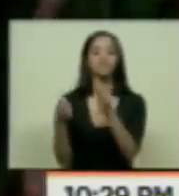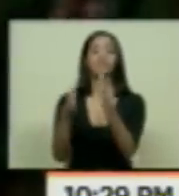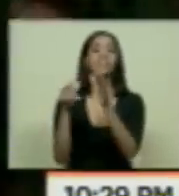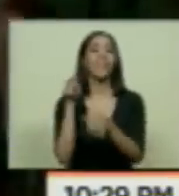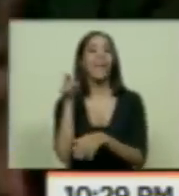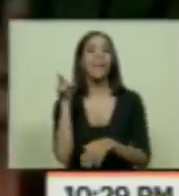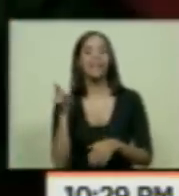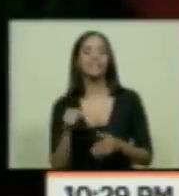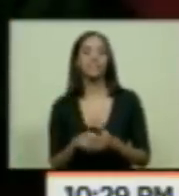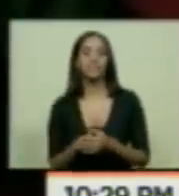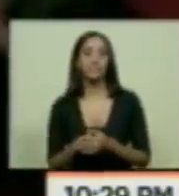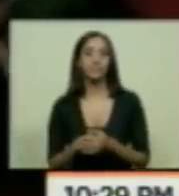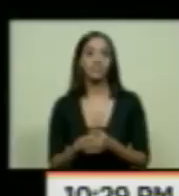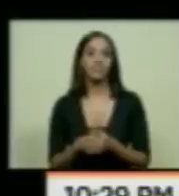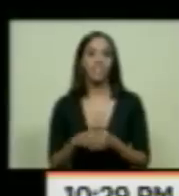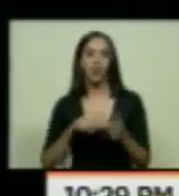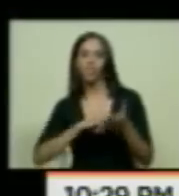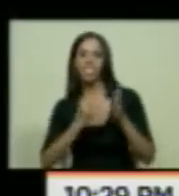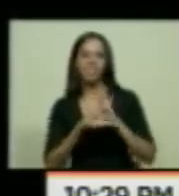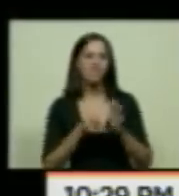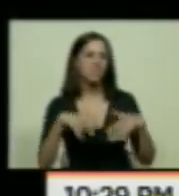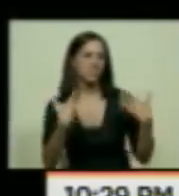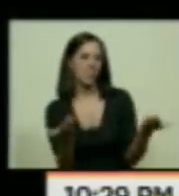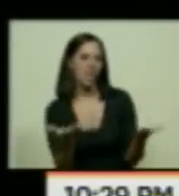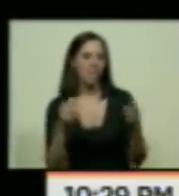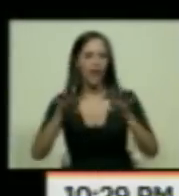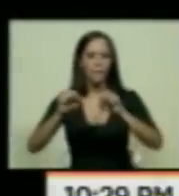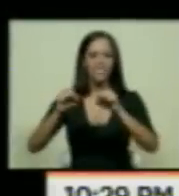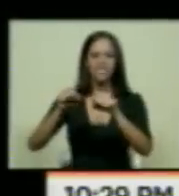que no se definen muy bien si es socialismo o es capitalismo.